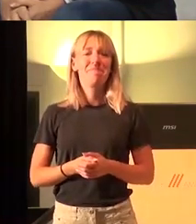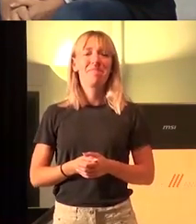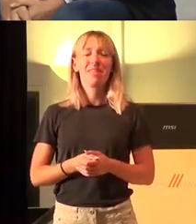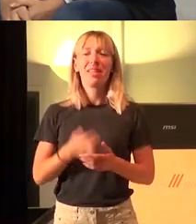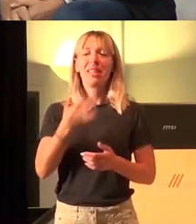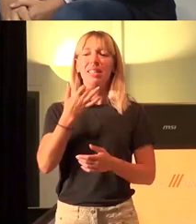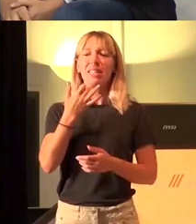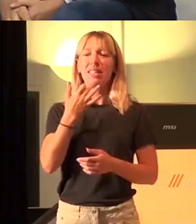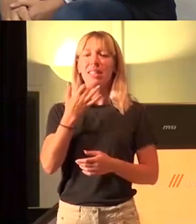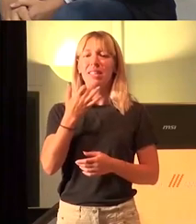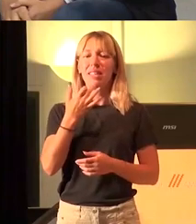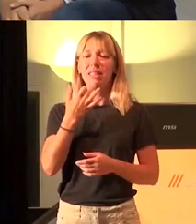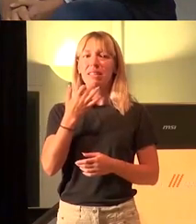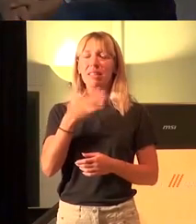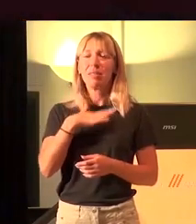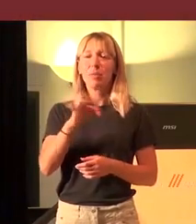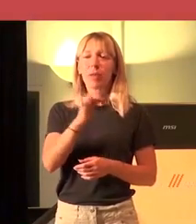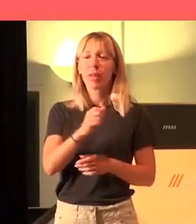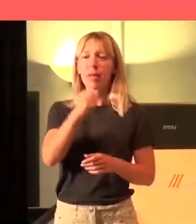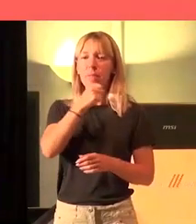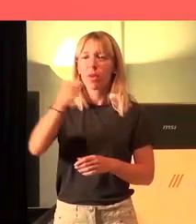Sí, le podemos pasar el micrófono a Alicia.